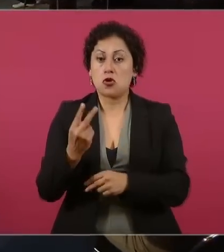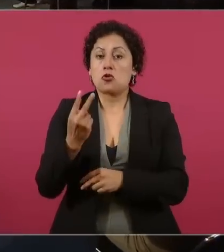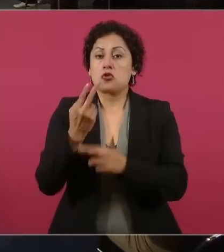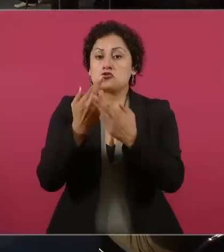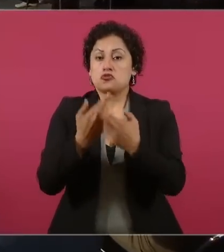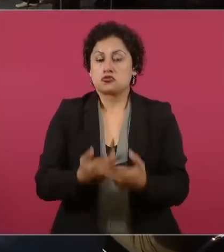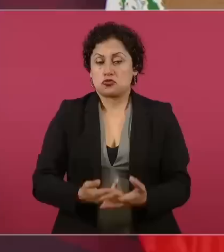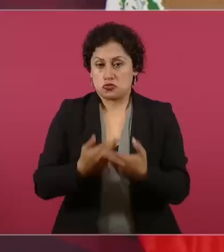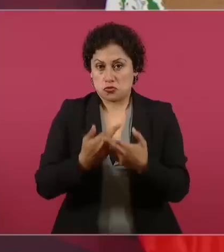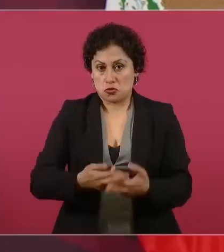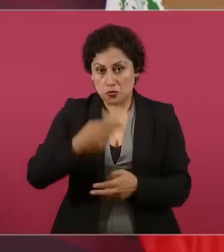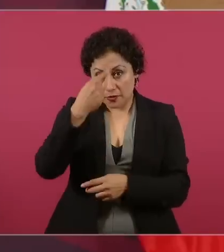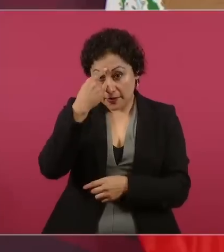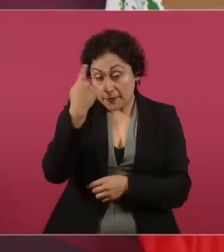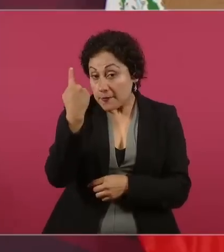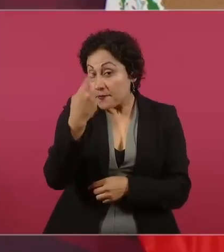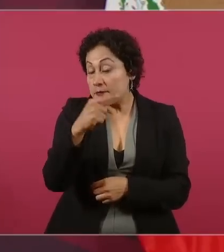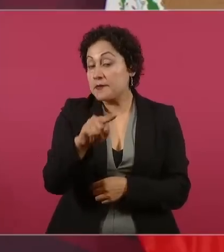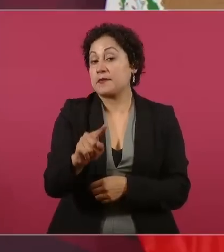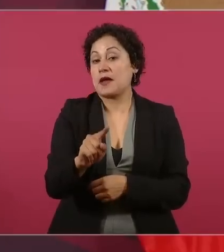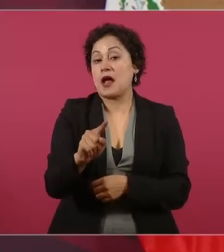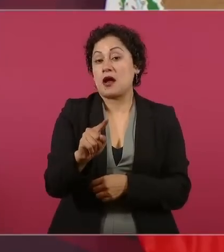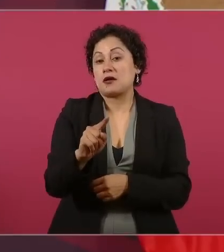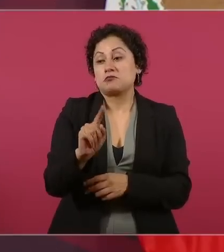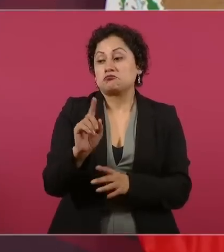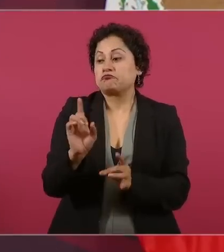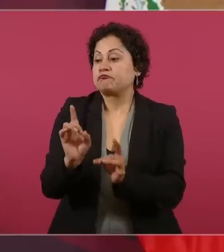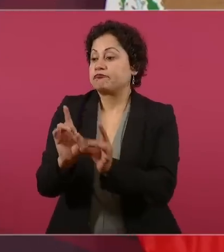para cualquier situación